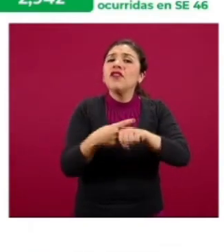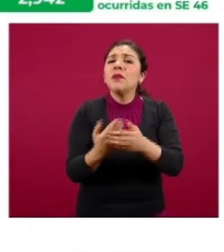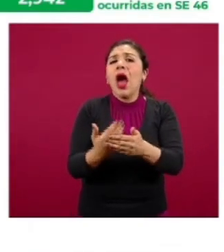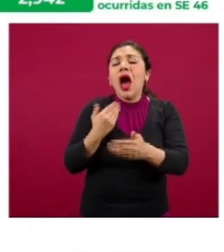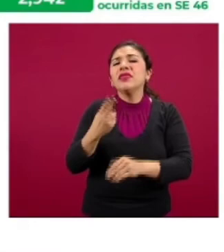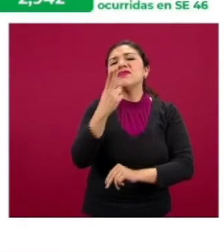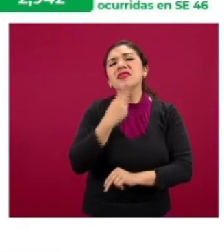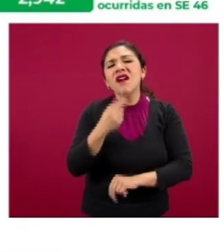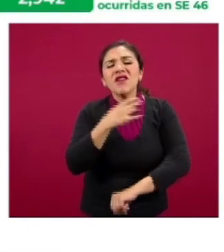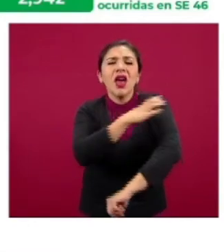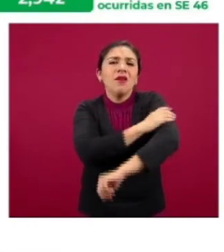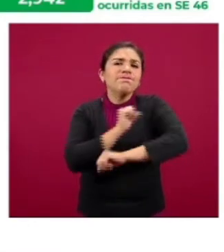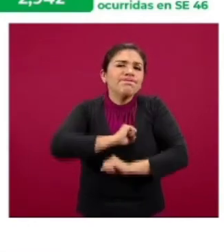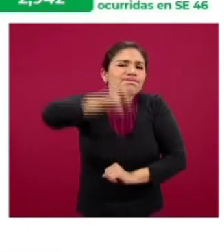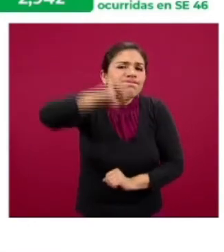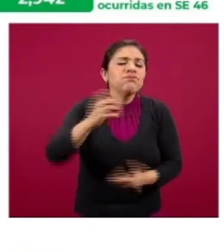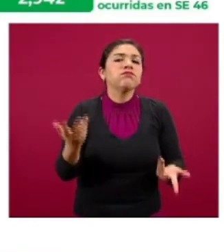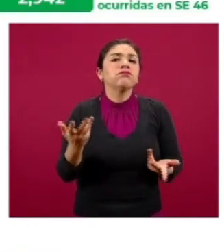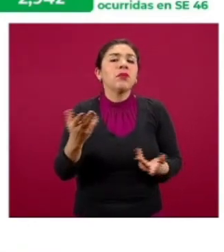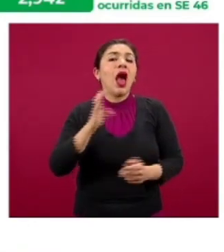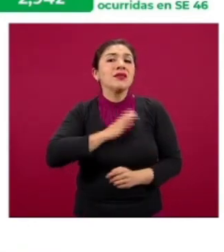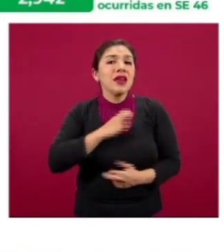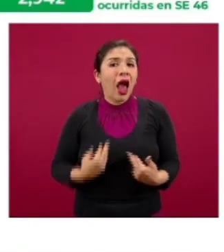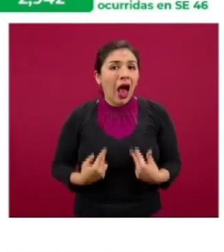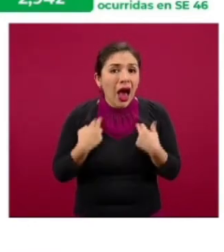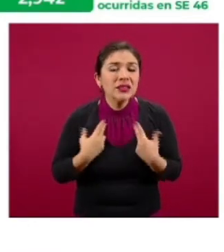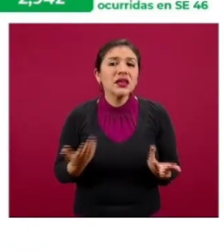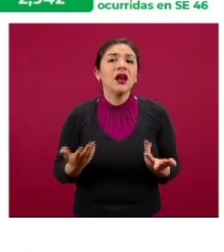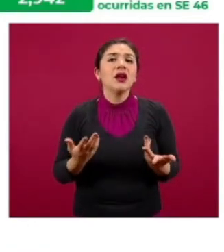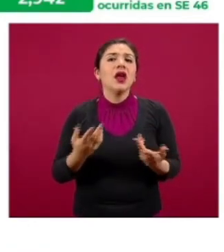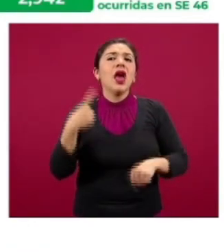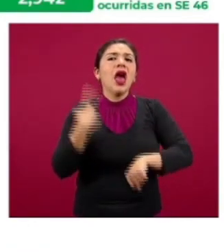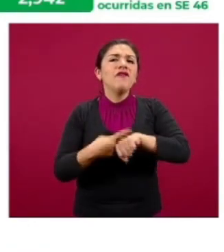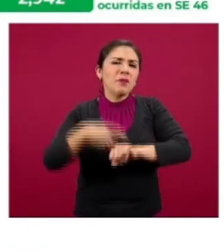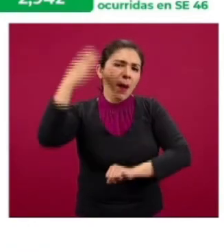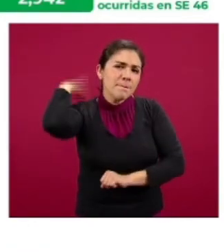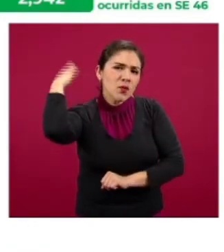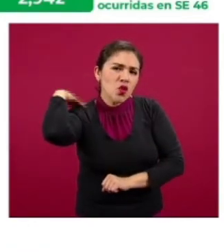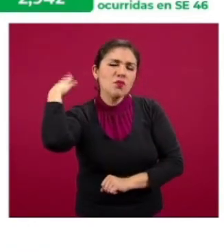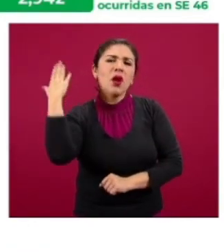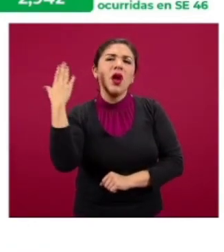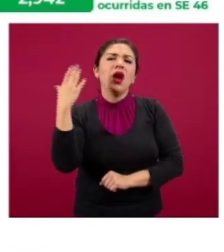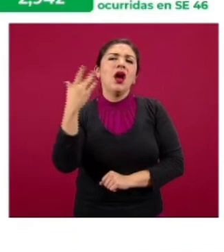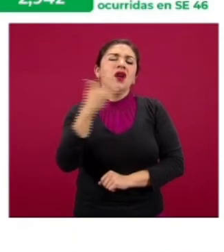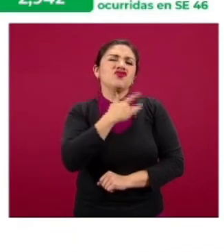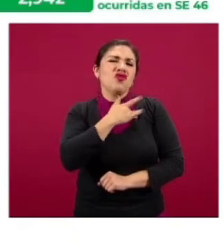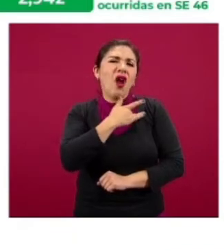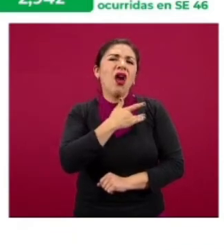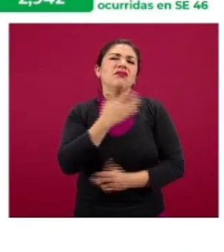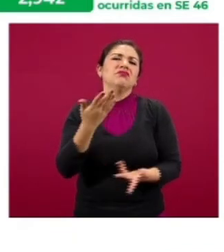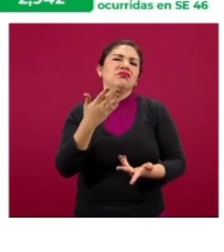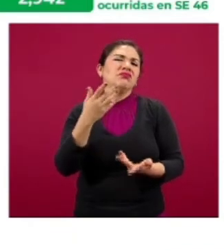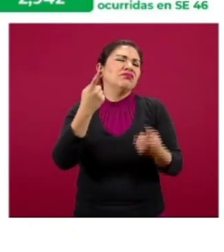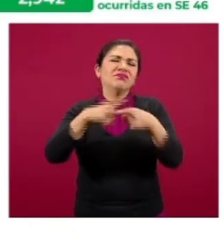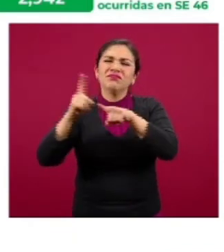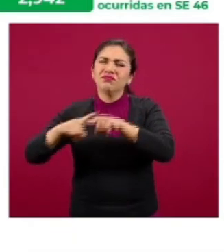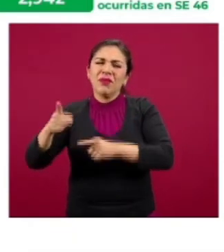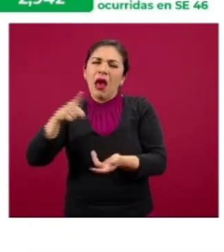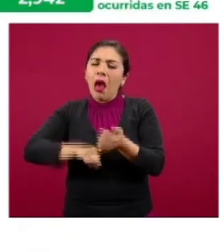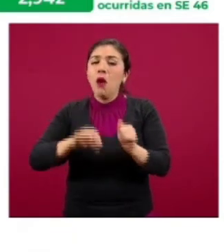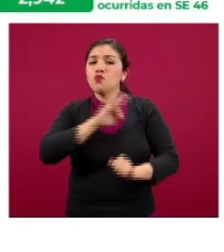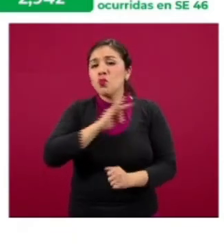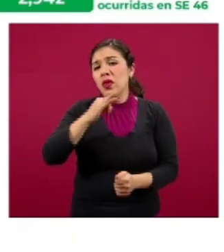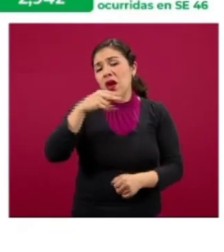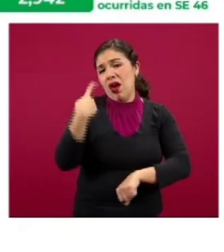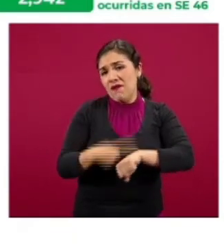como diabetes, hipertensión, cáncer, enfermedad pulmonar y cardíaca crónicas, inmunosupresión por múltiples causas,